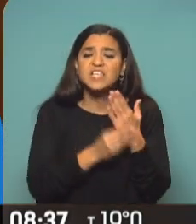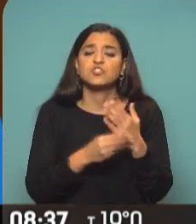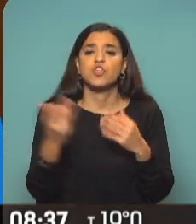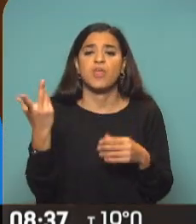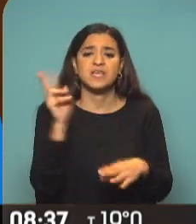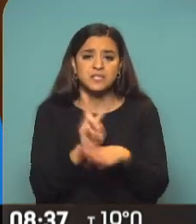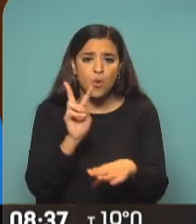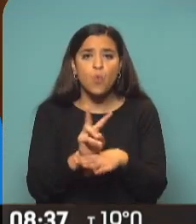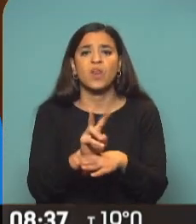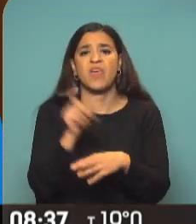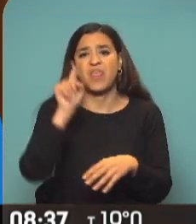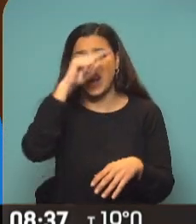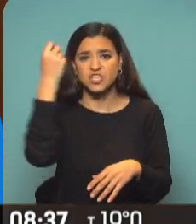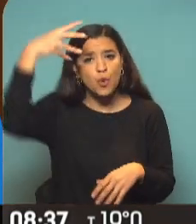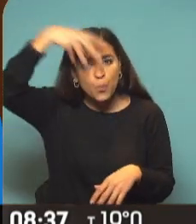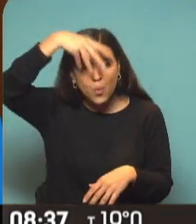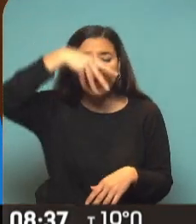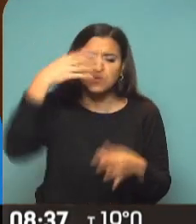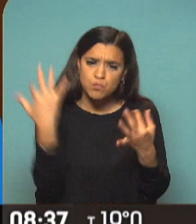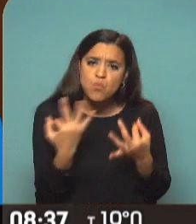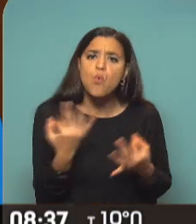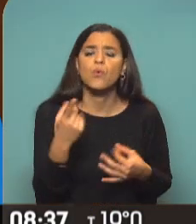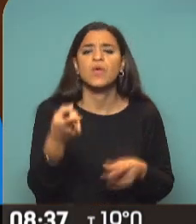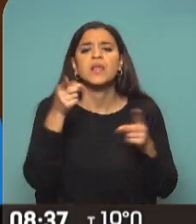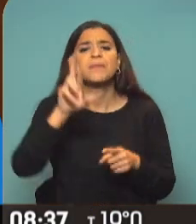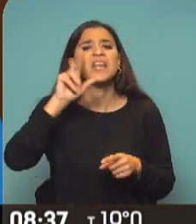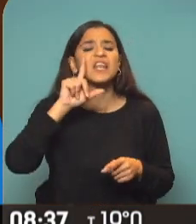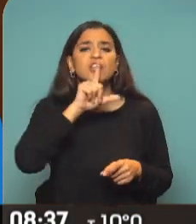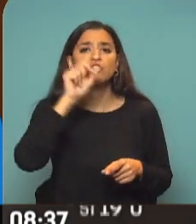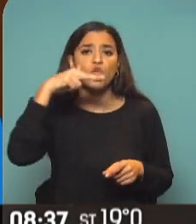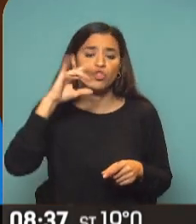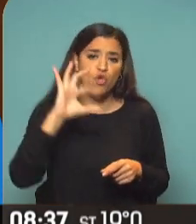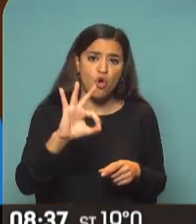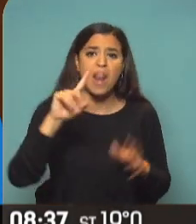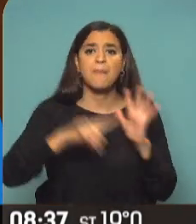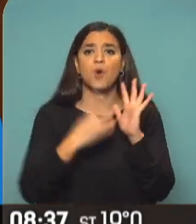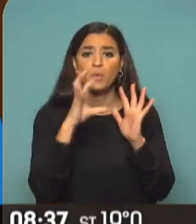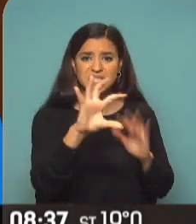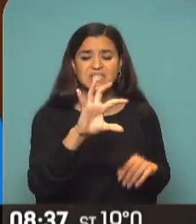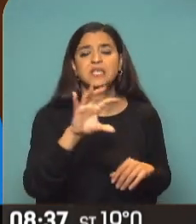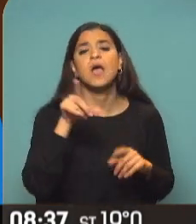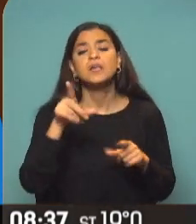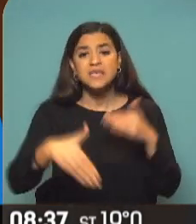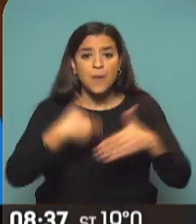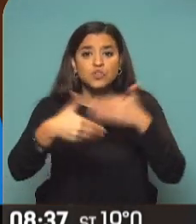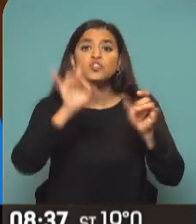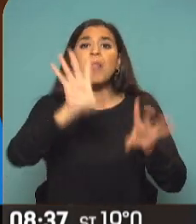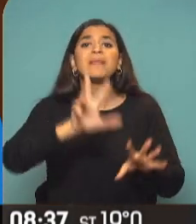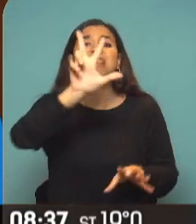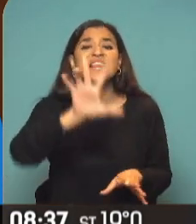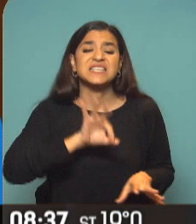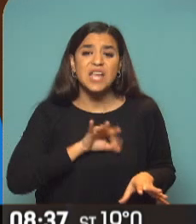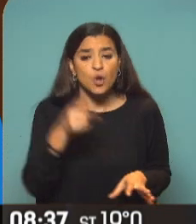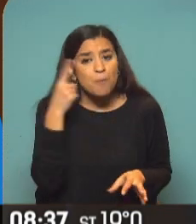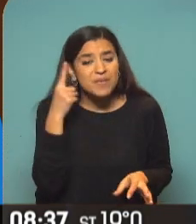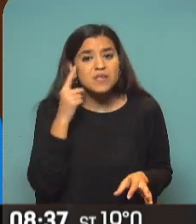de la Nación, con Patricia Bullrich, muy conformes con Cristian Ritondo en la provincia de Buenos Aires, y se está avanzando. Son solo 3 años. Pensemos